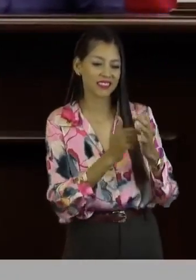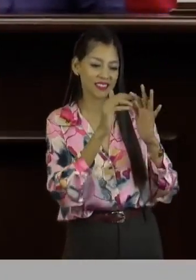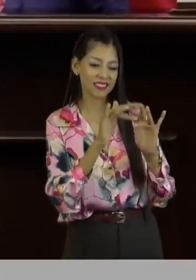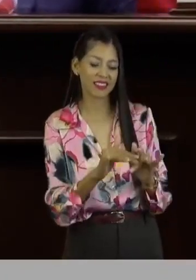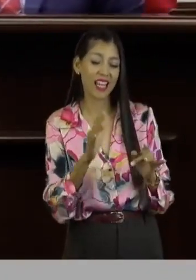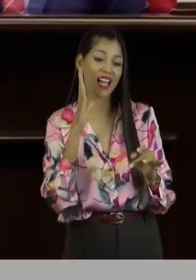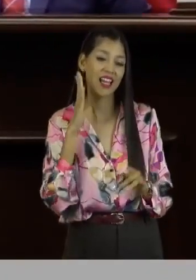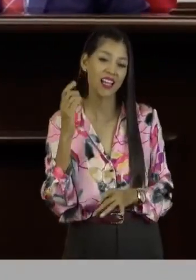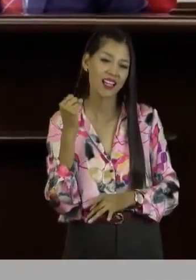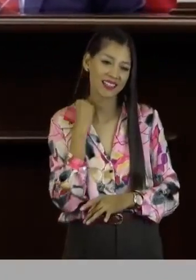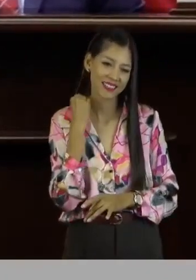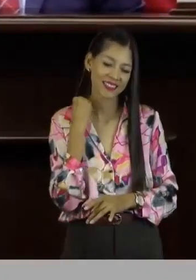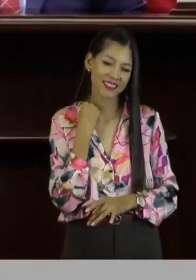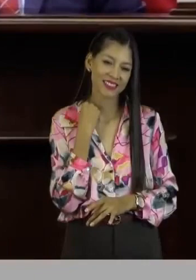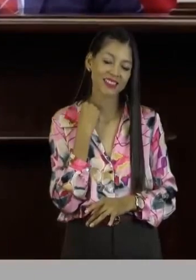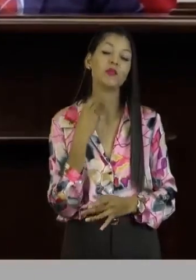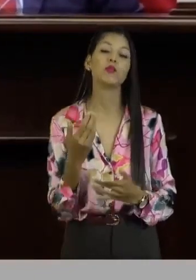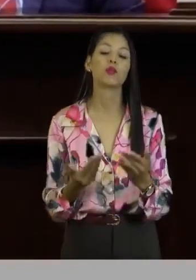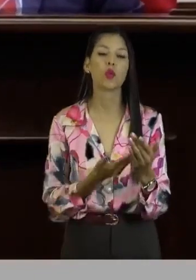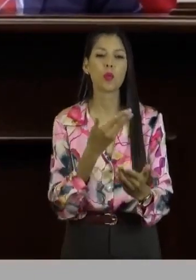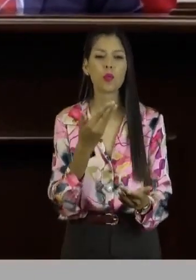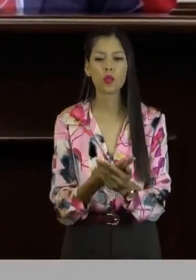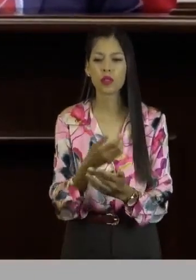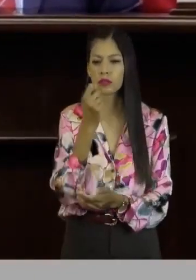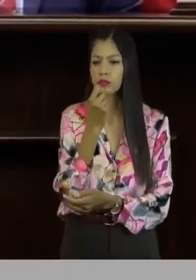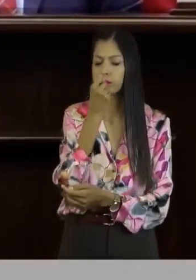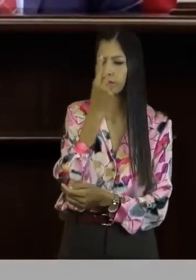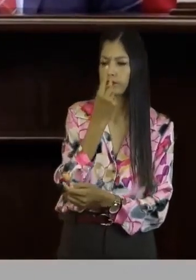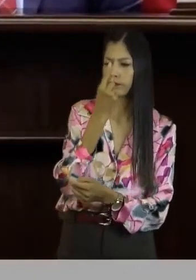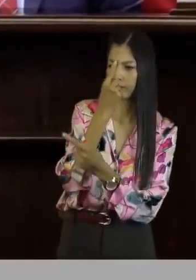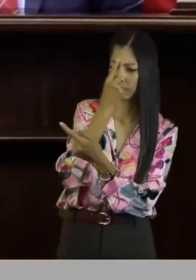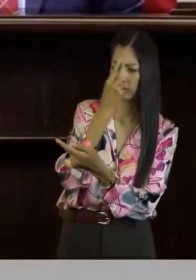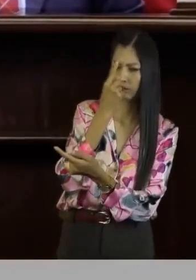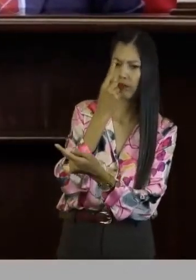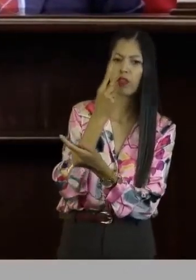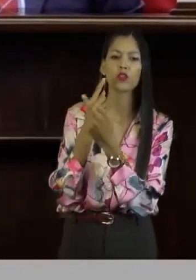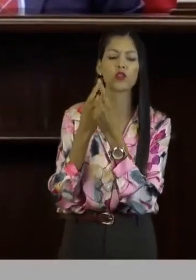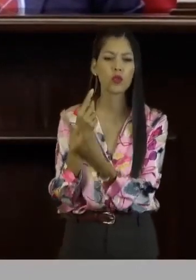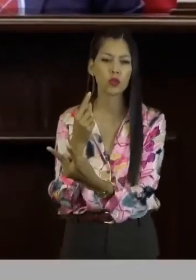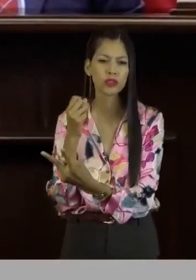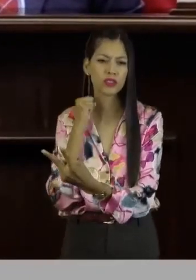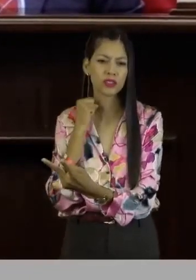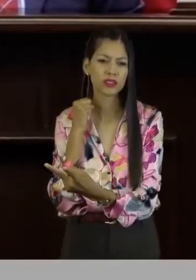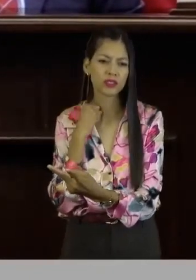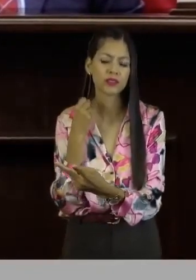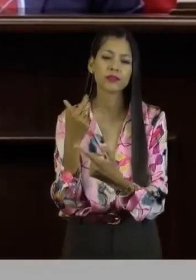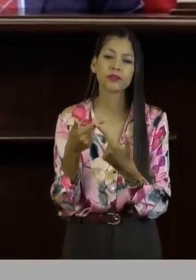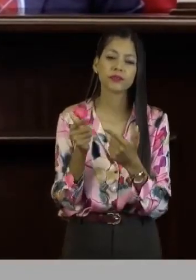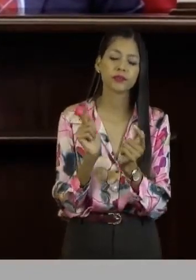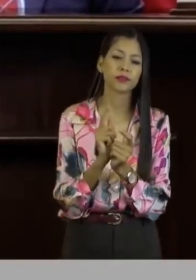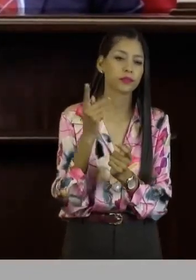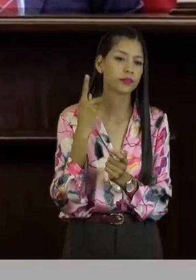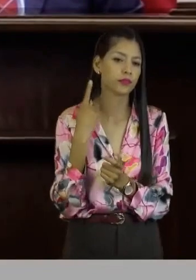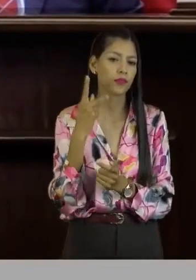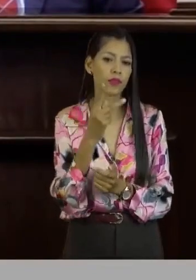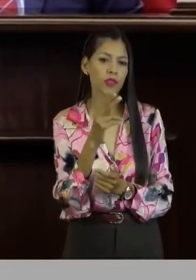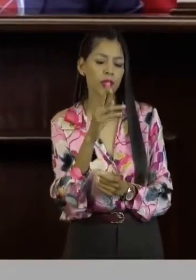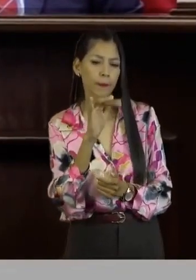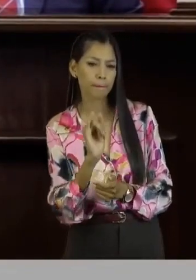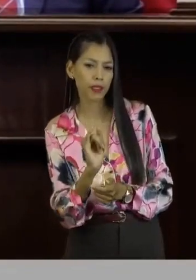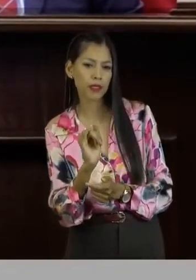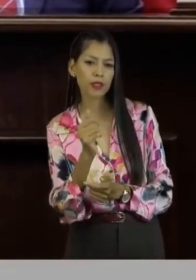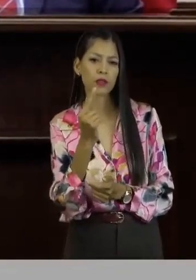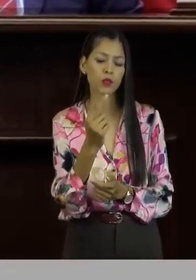surgió una propuesta de 2 senadores del Partido Revolucionario Institucional y de un